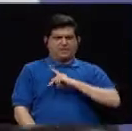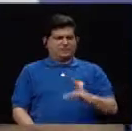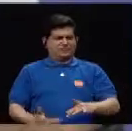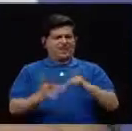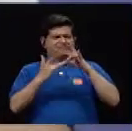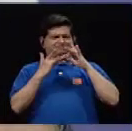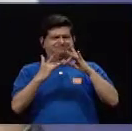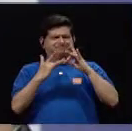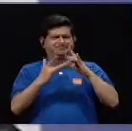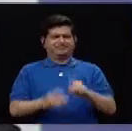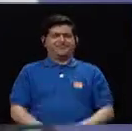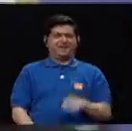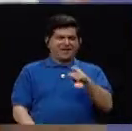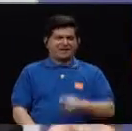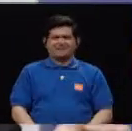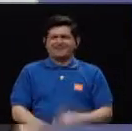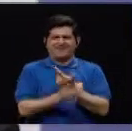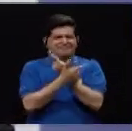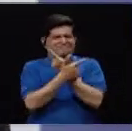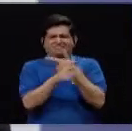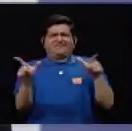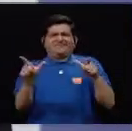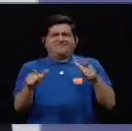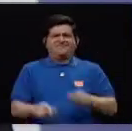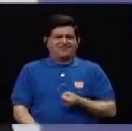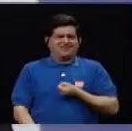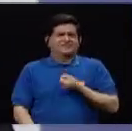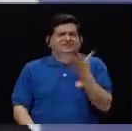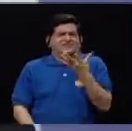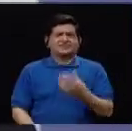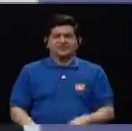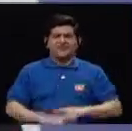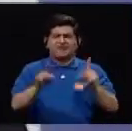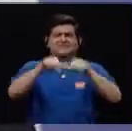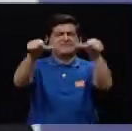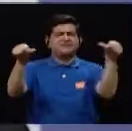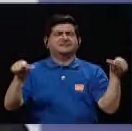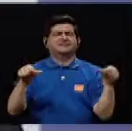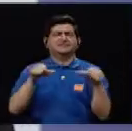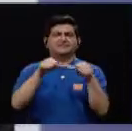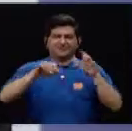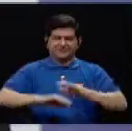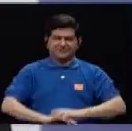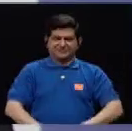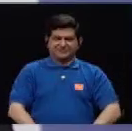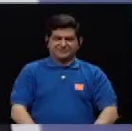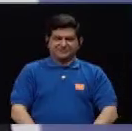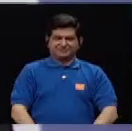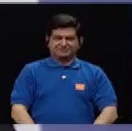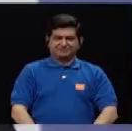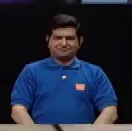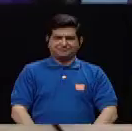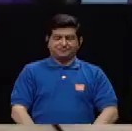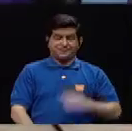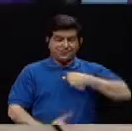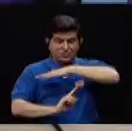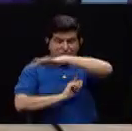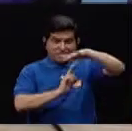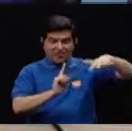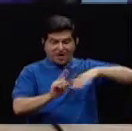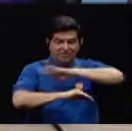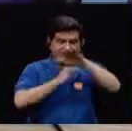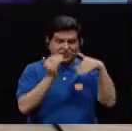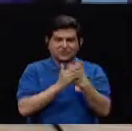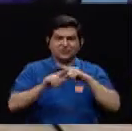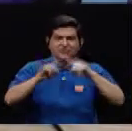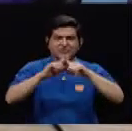muy particular, muy extrovertida, muy polifacética en muchas cosas. Entonces, rodeada de